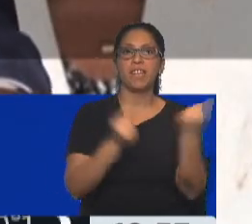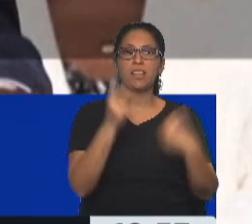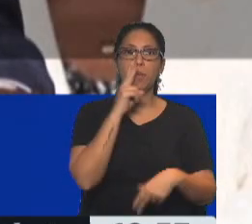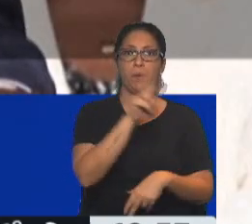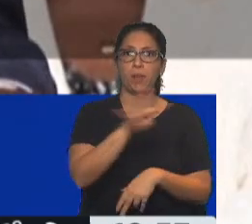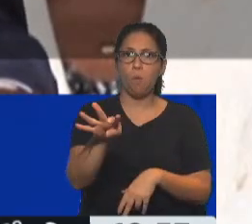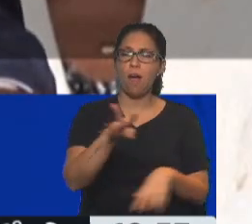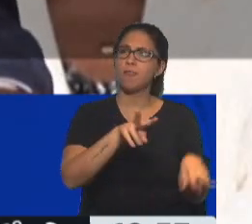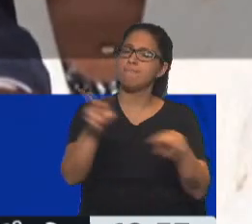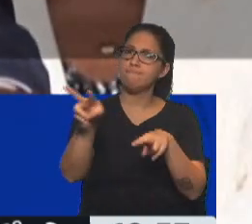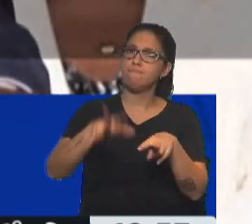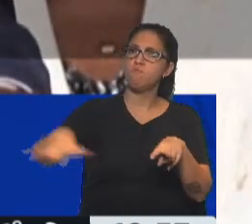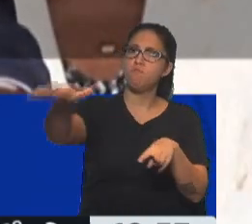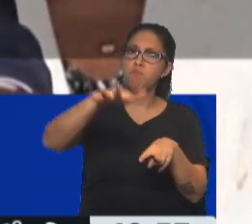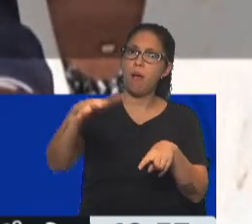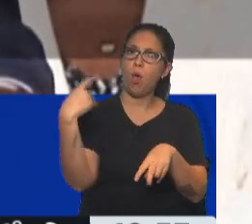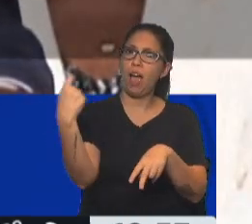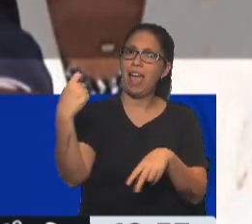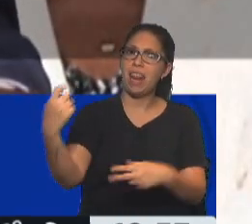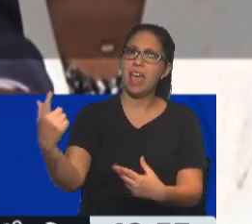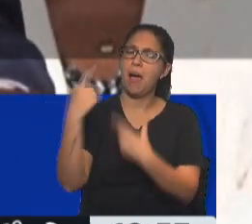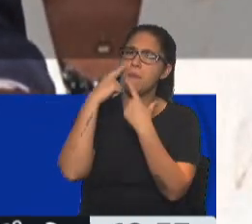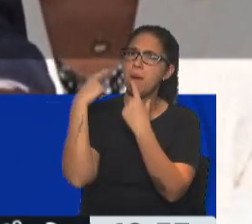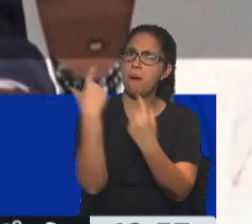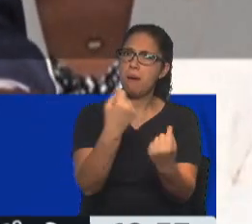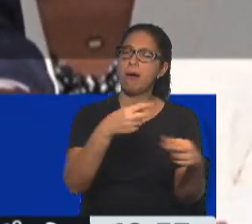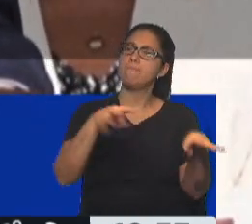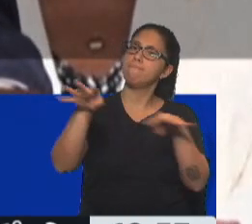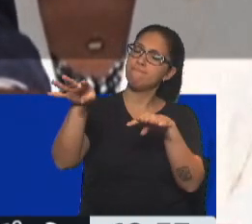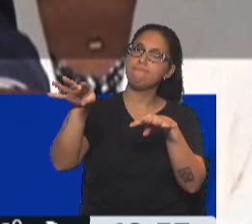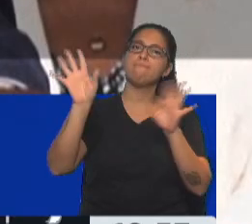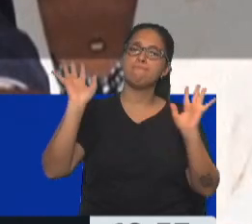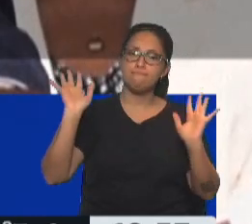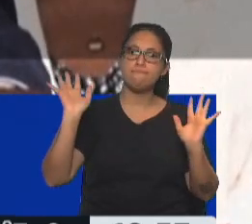and listening keenly to the people of Kenya,